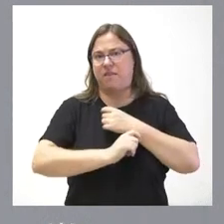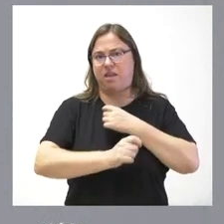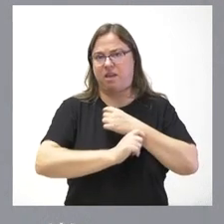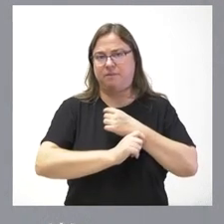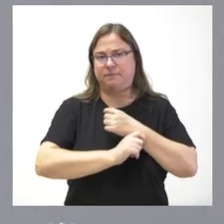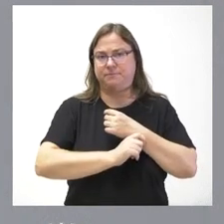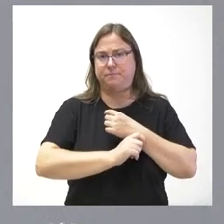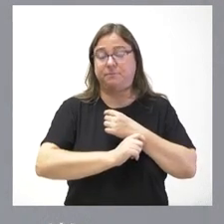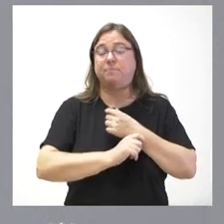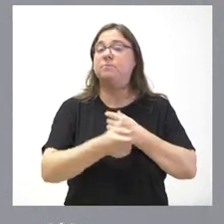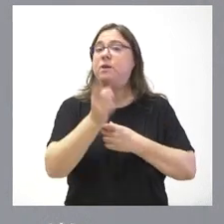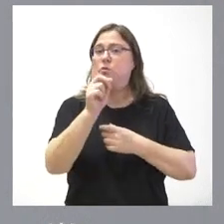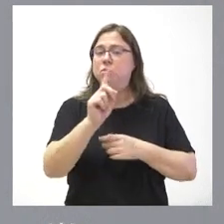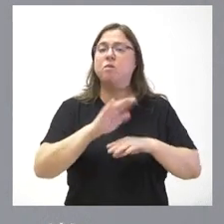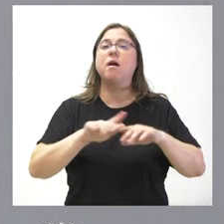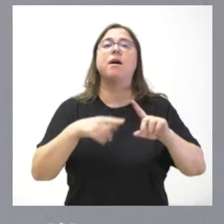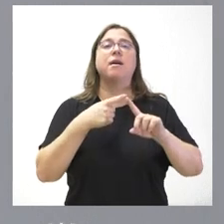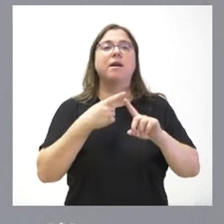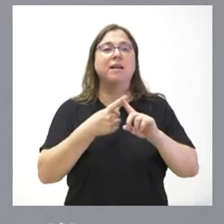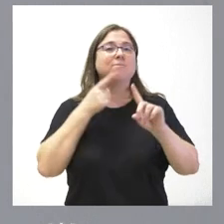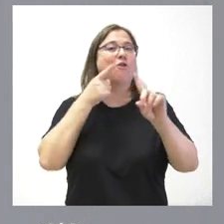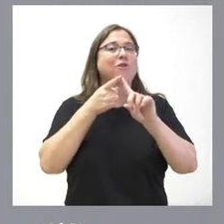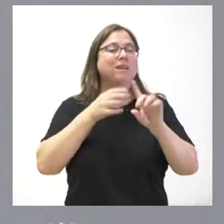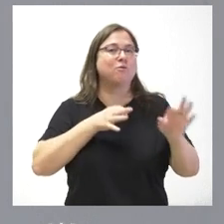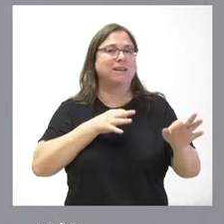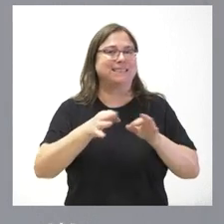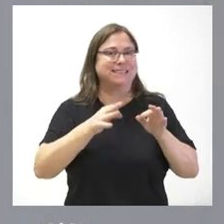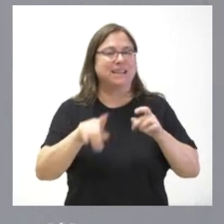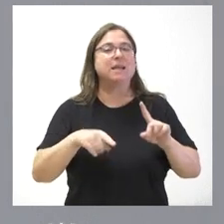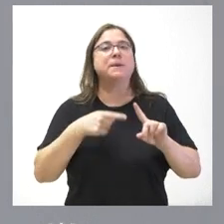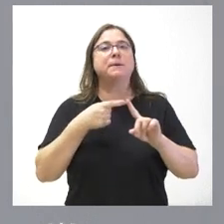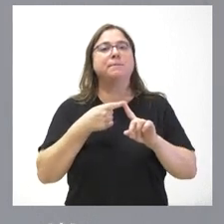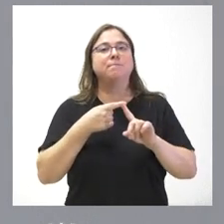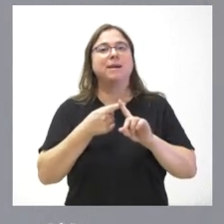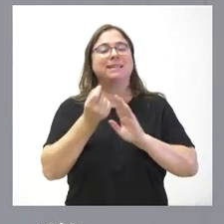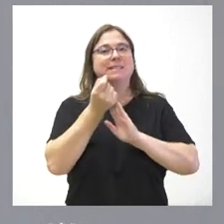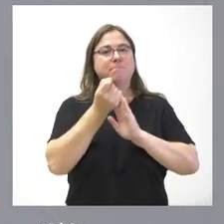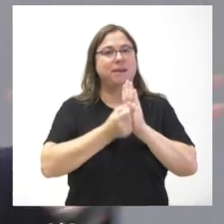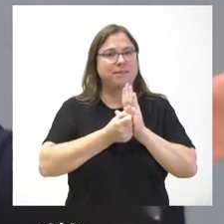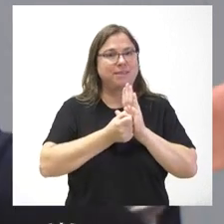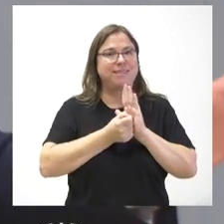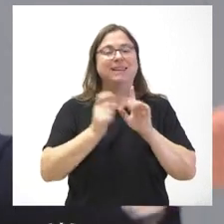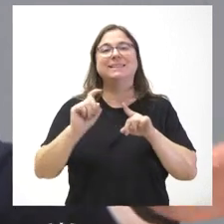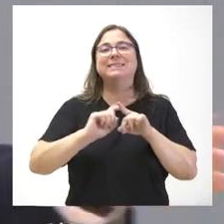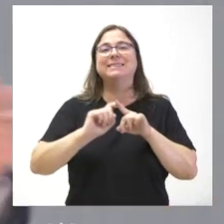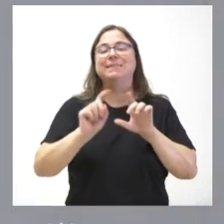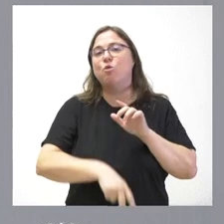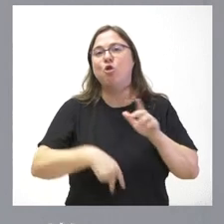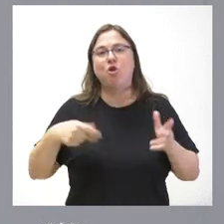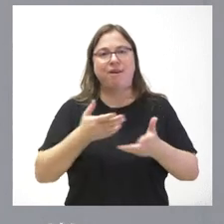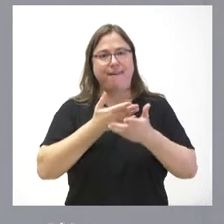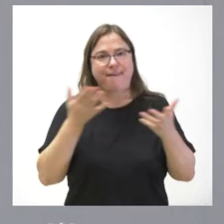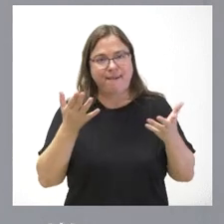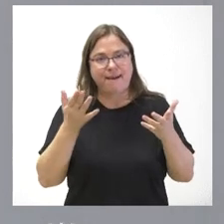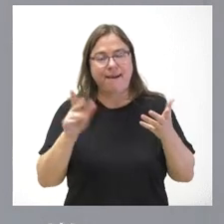solamente eso sino que más allá de los objetivos estratégicos y de los medidas de carácter general